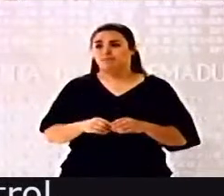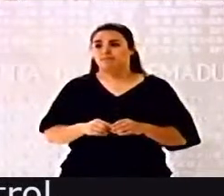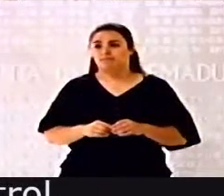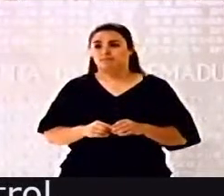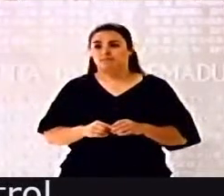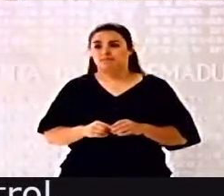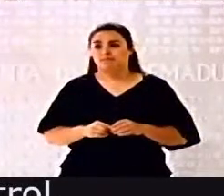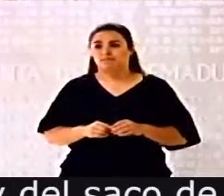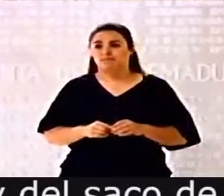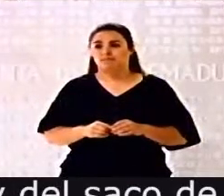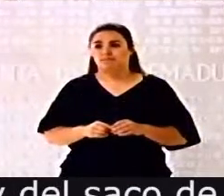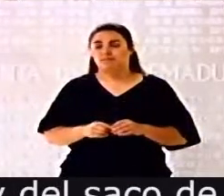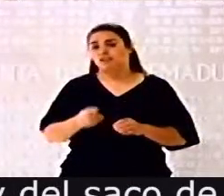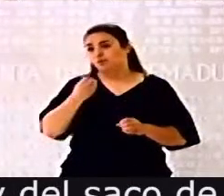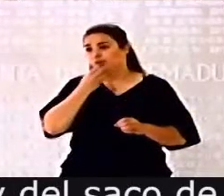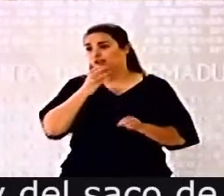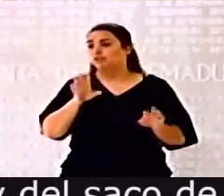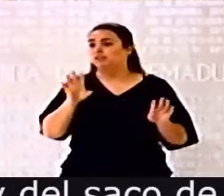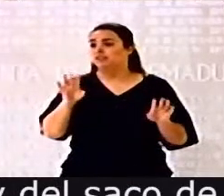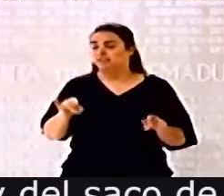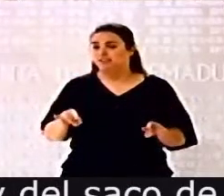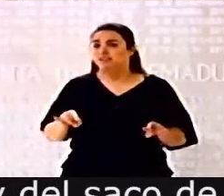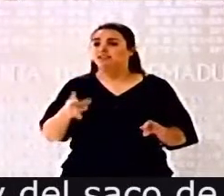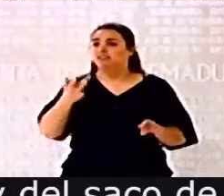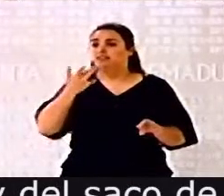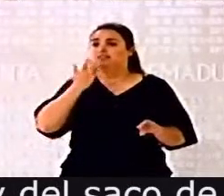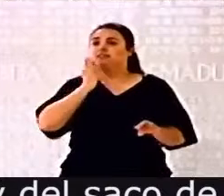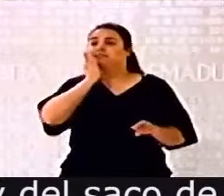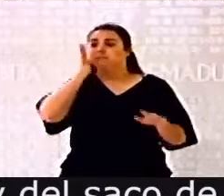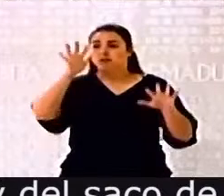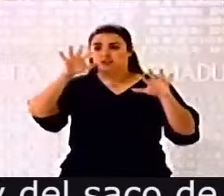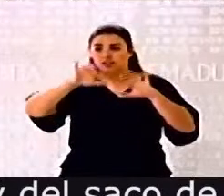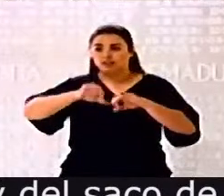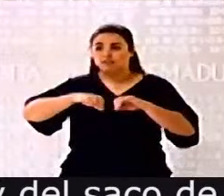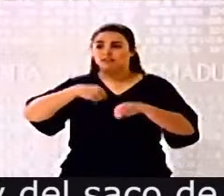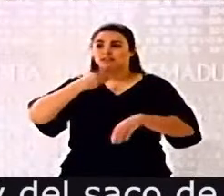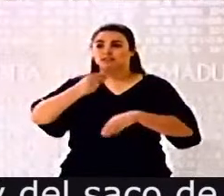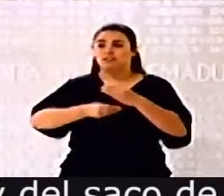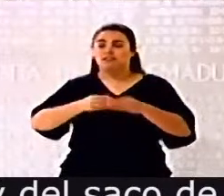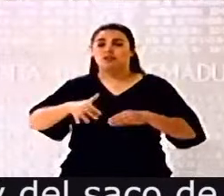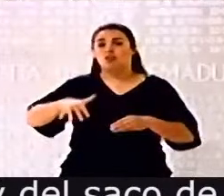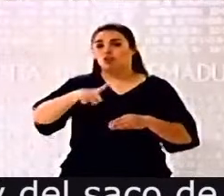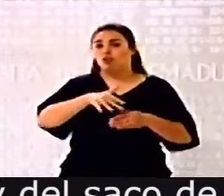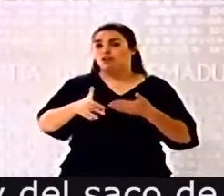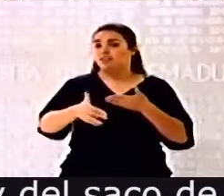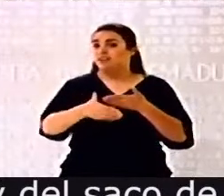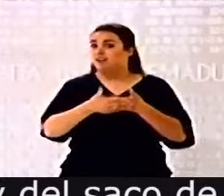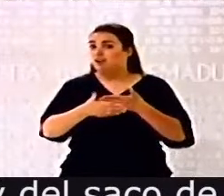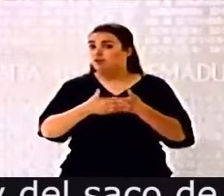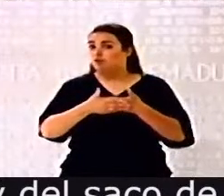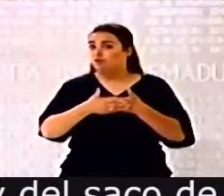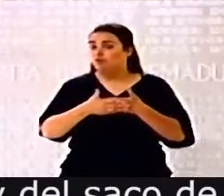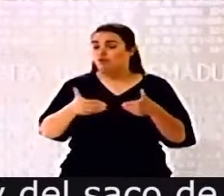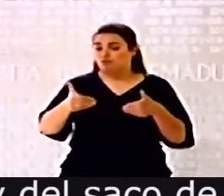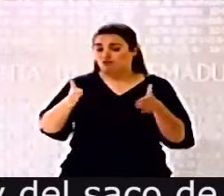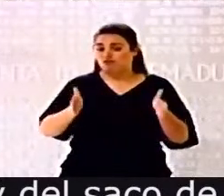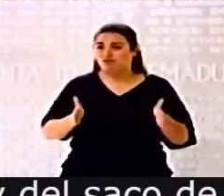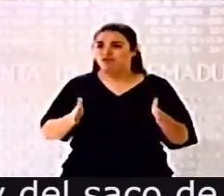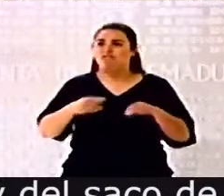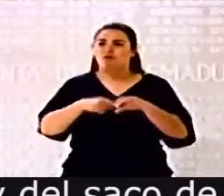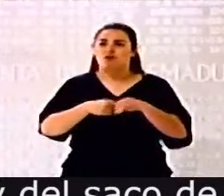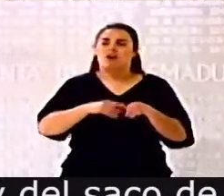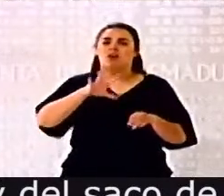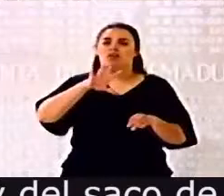Y si esta pernoctación se realiza en un espacio cerrado, el aforo es